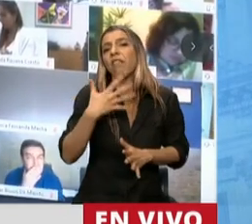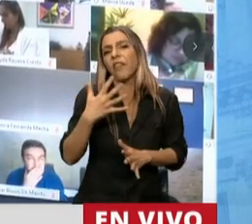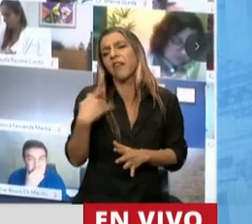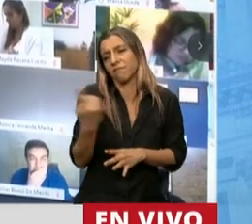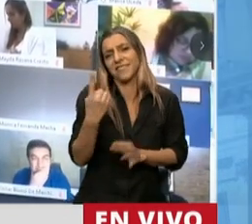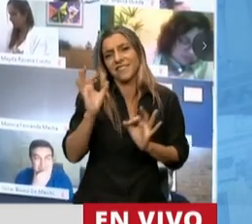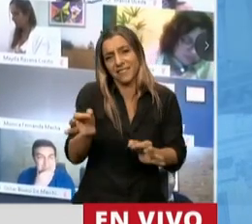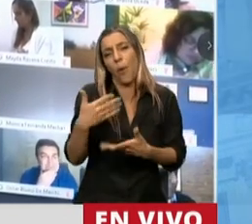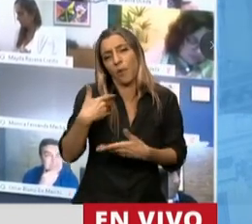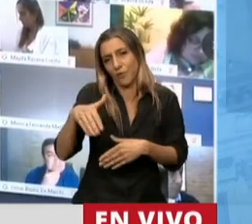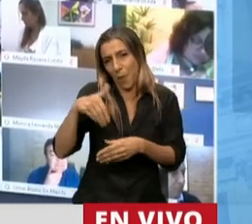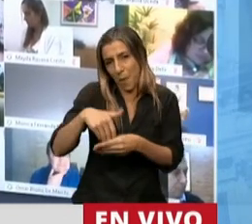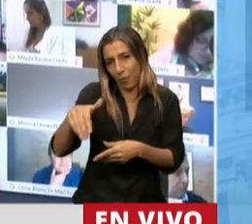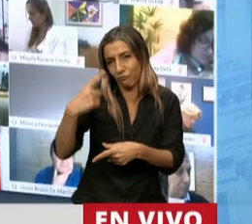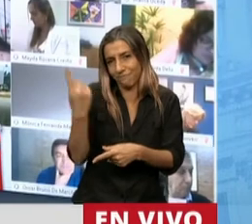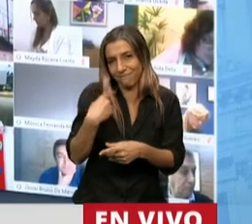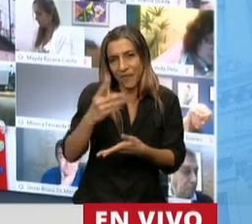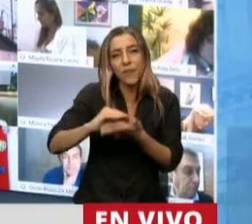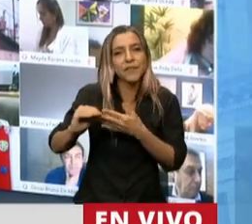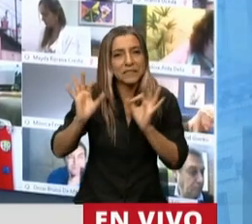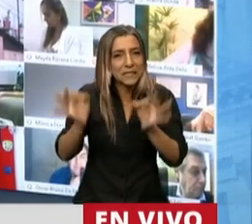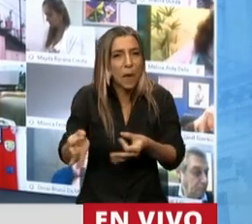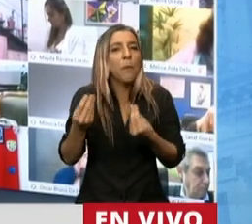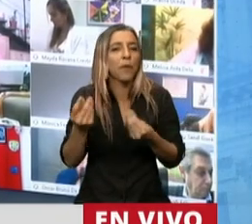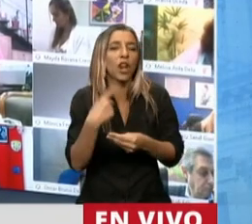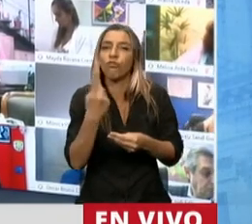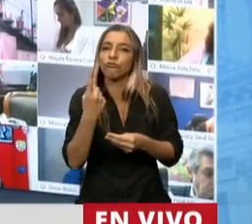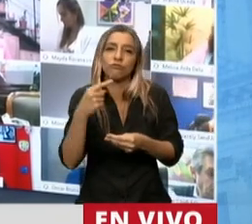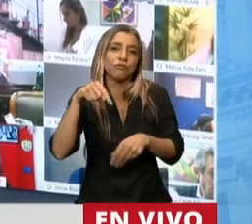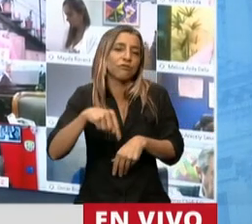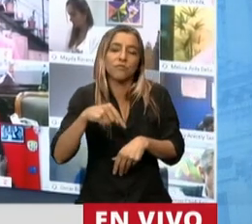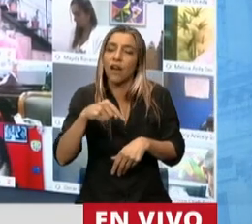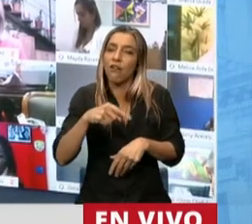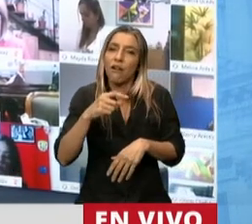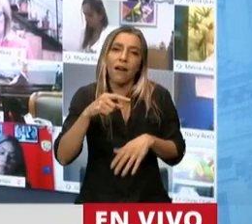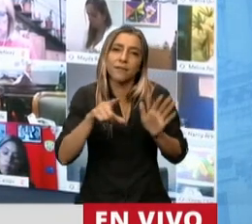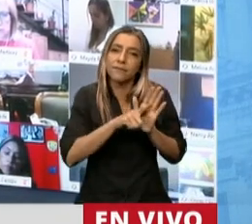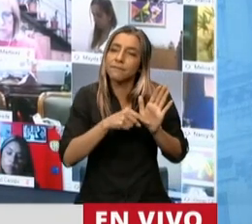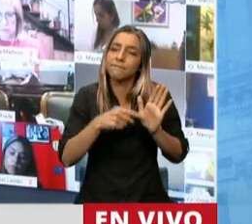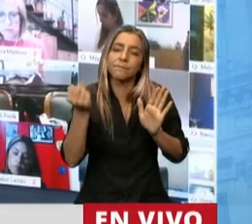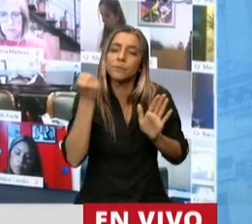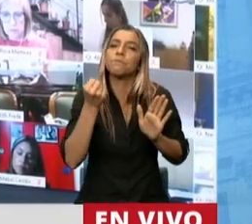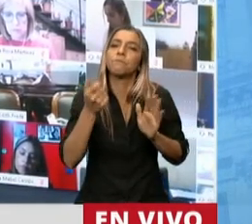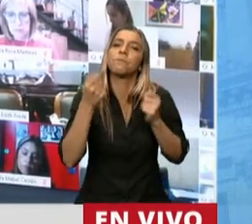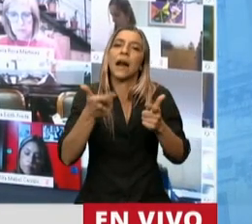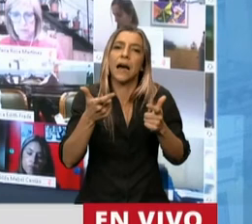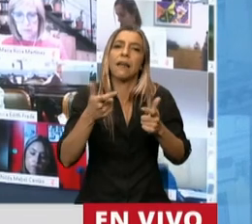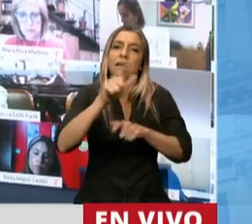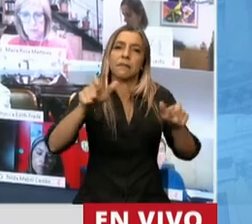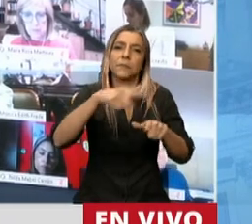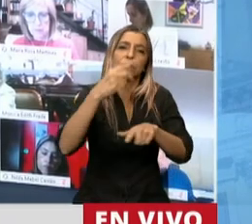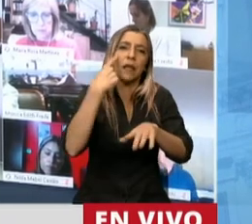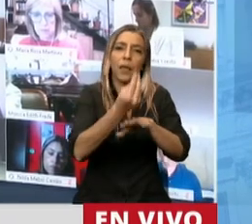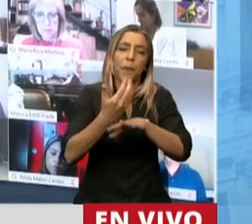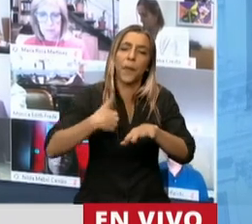hoy vamos a votar, es que una vez más estamos privilegiando la salud de la población, estamos